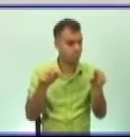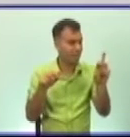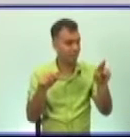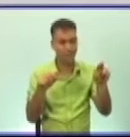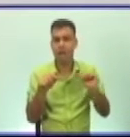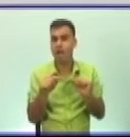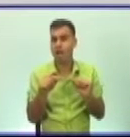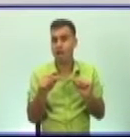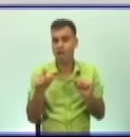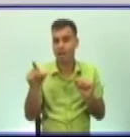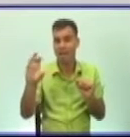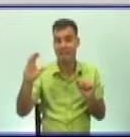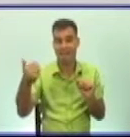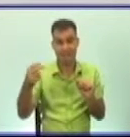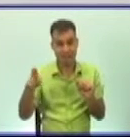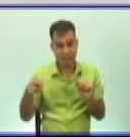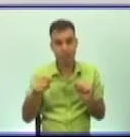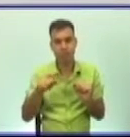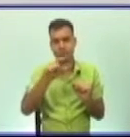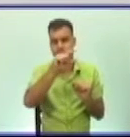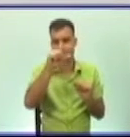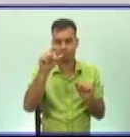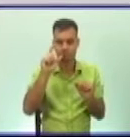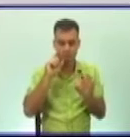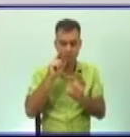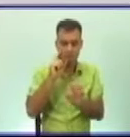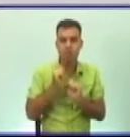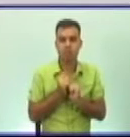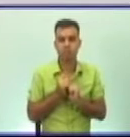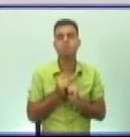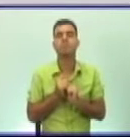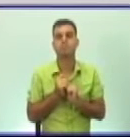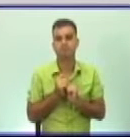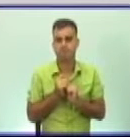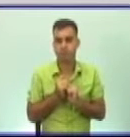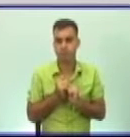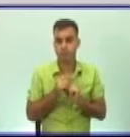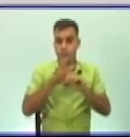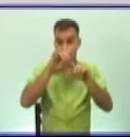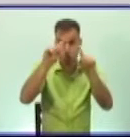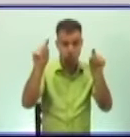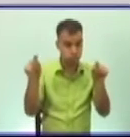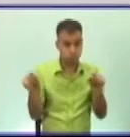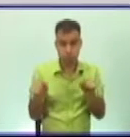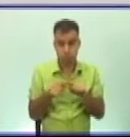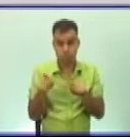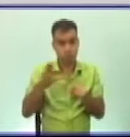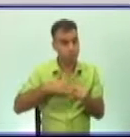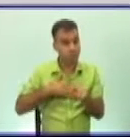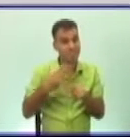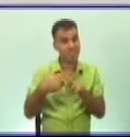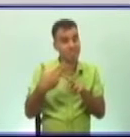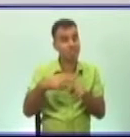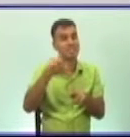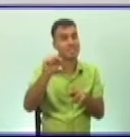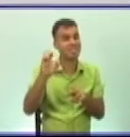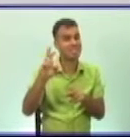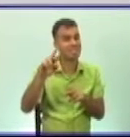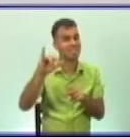Pero en el bachillerato los vamos a mantener elementos que están conectados en serie. El instrumento